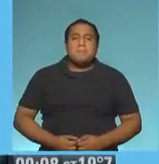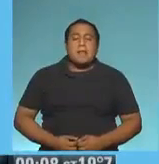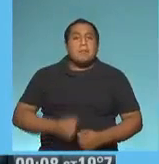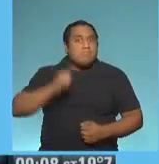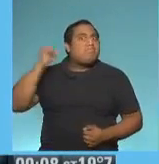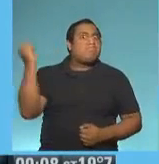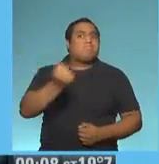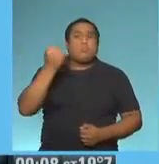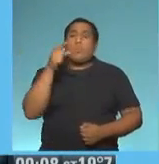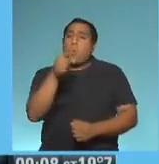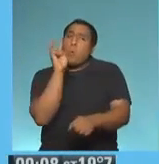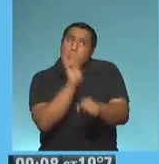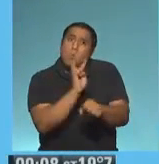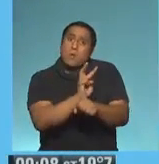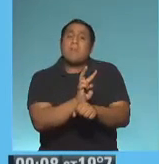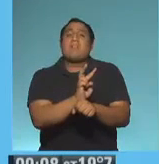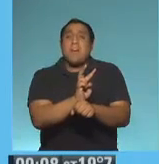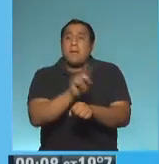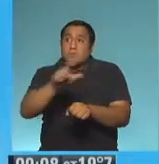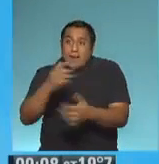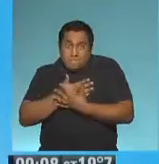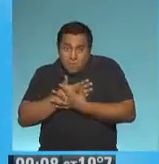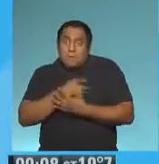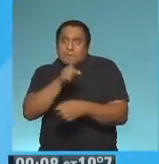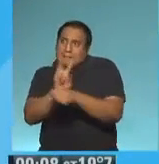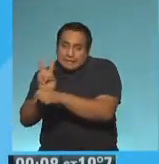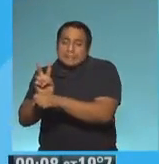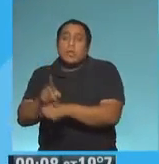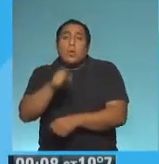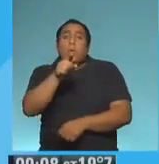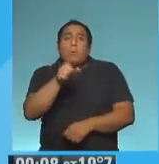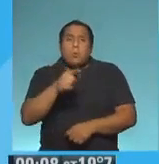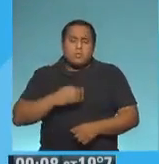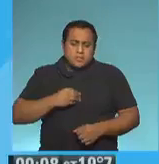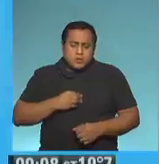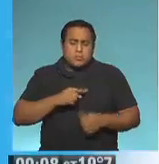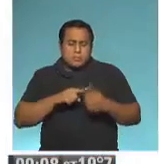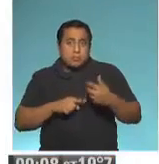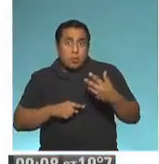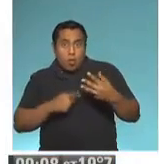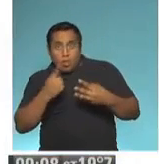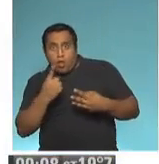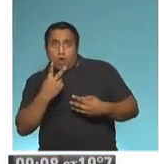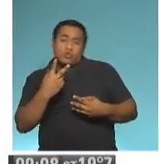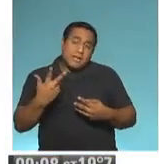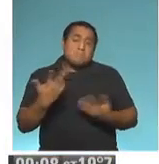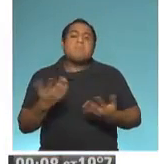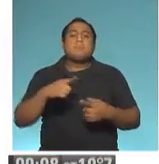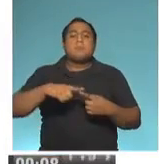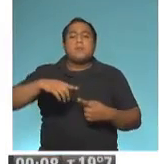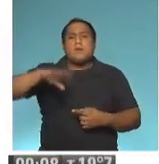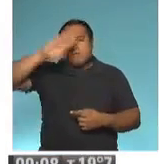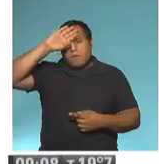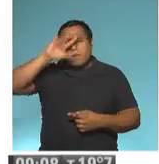Es importante que te cuides y que cuides a los que querés. Por eso, si tenés dos o más de los siguientes síntomas, fiebre de 37